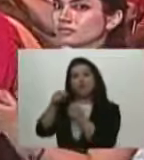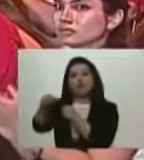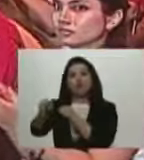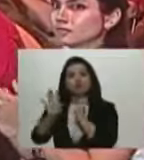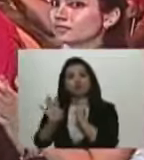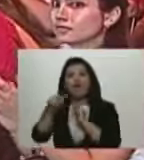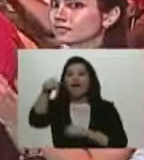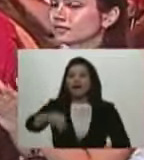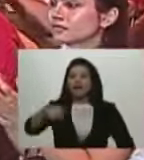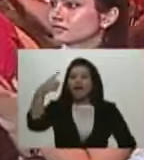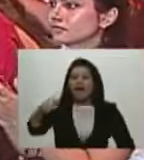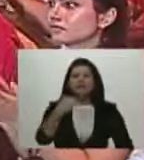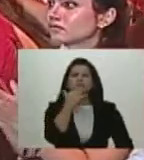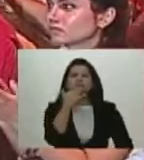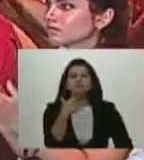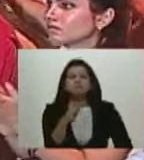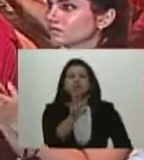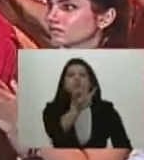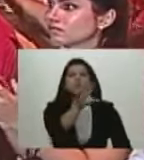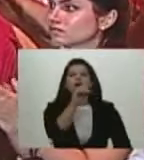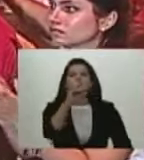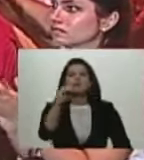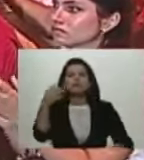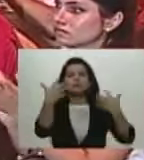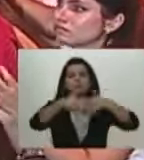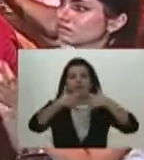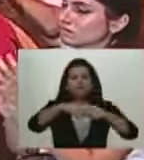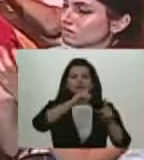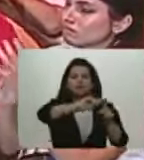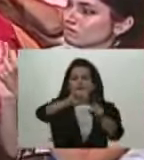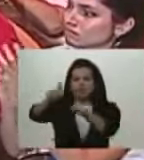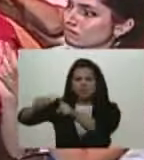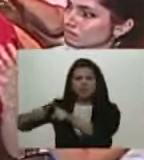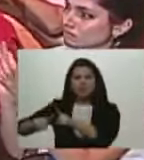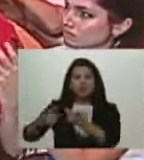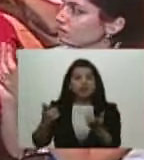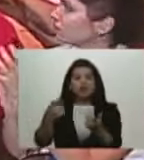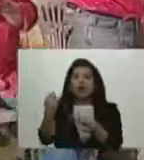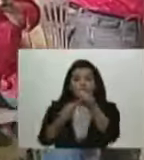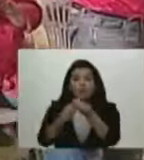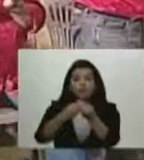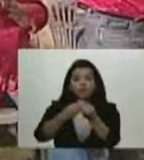abandonadas por los capitalistas, recuperadas por la clase obrera.